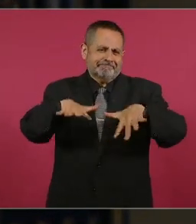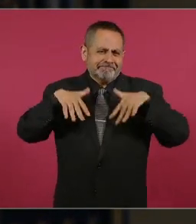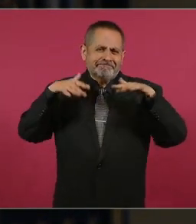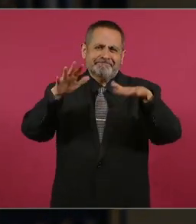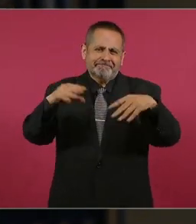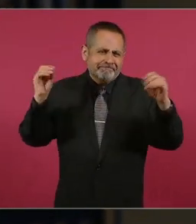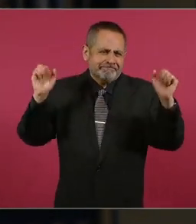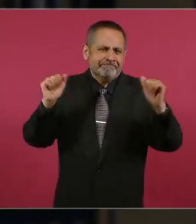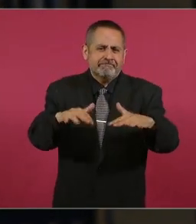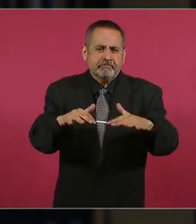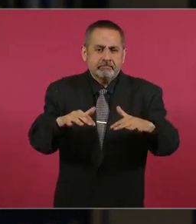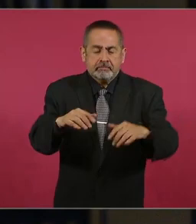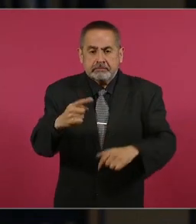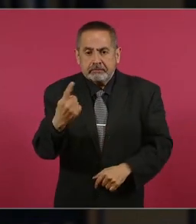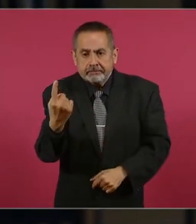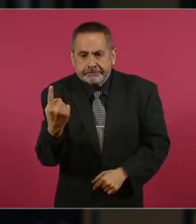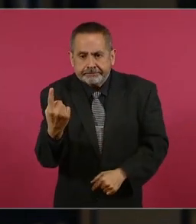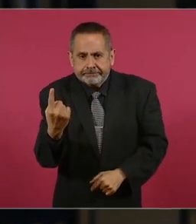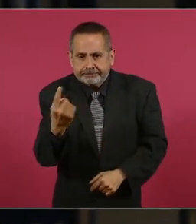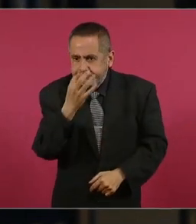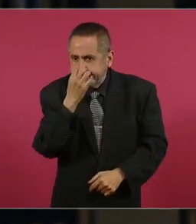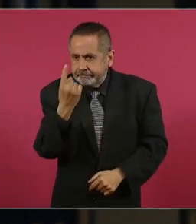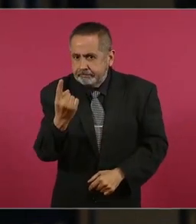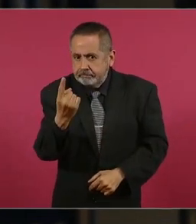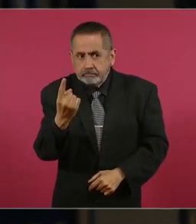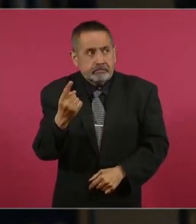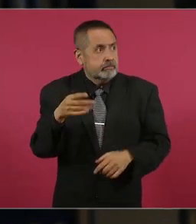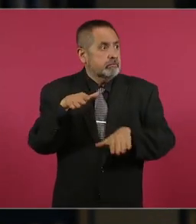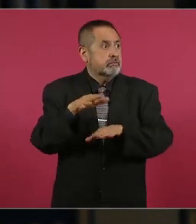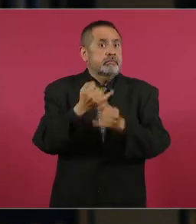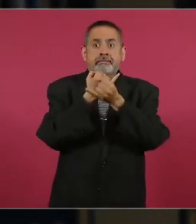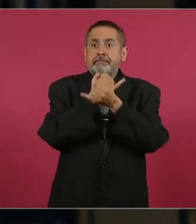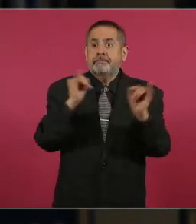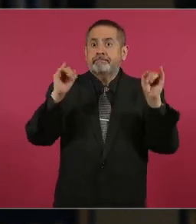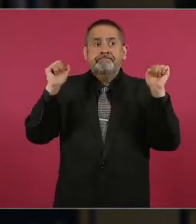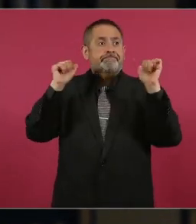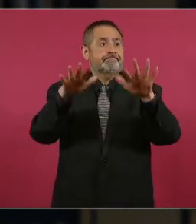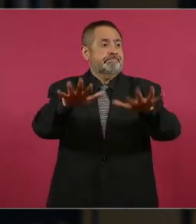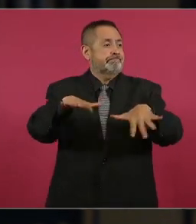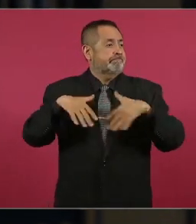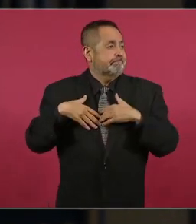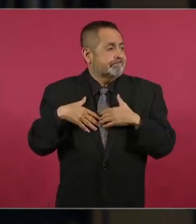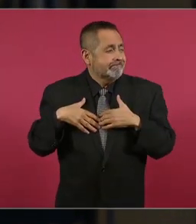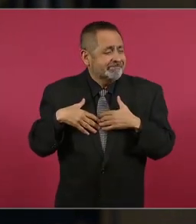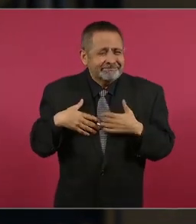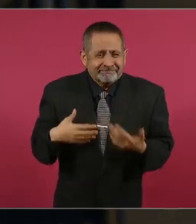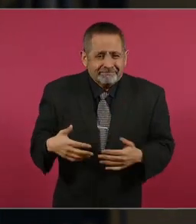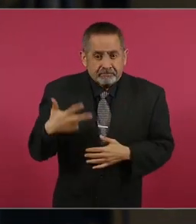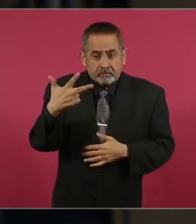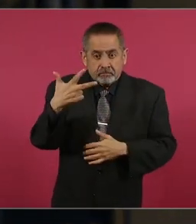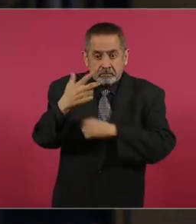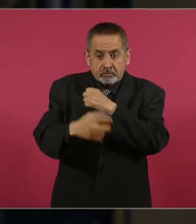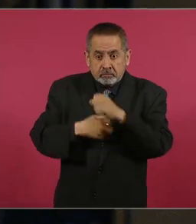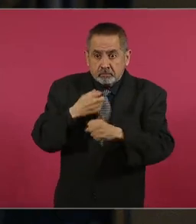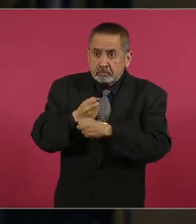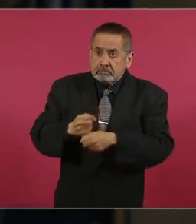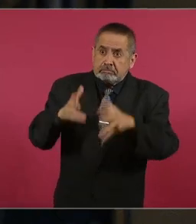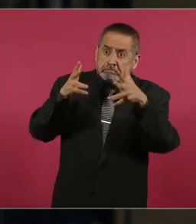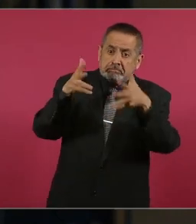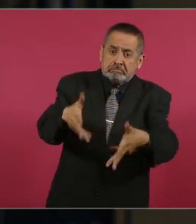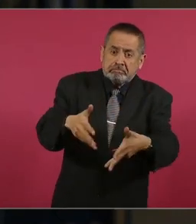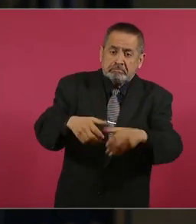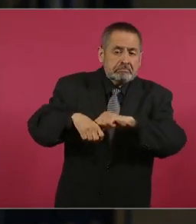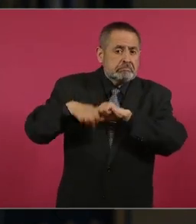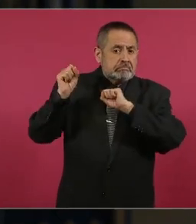hecho en ese auditorio? Solamente uno, que fue el evento inaugural de Borges, ¿no? Entonces lleva 8 años en el absoluto abandono.